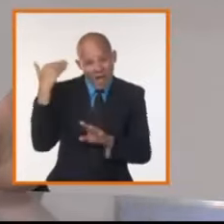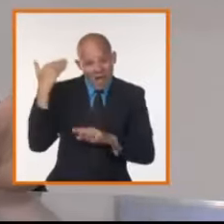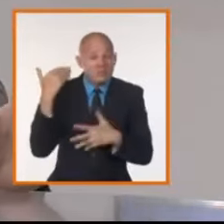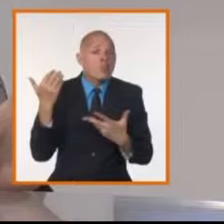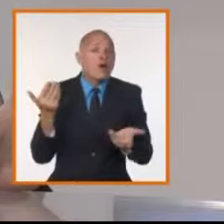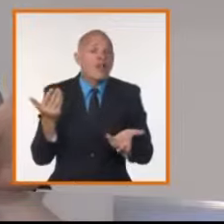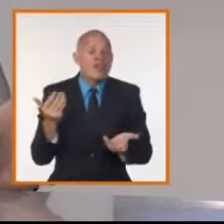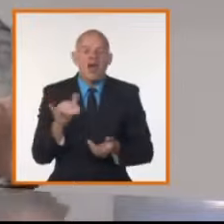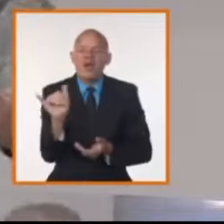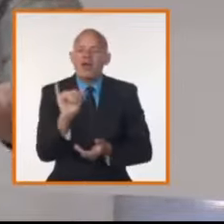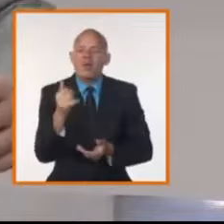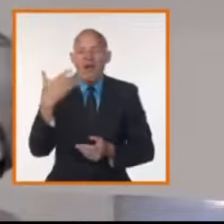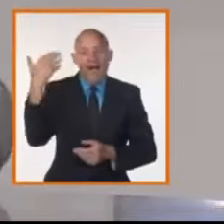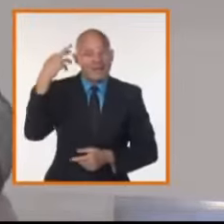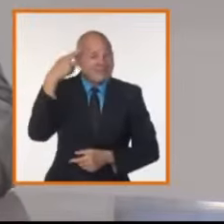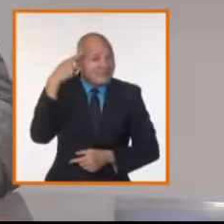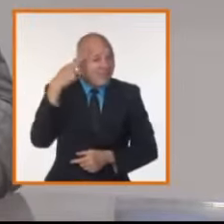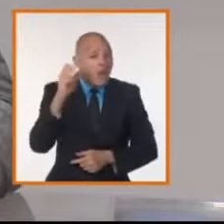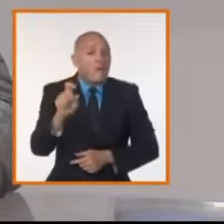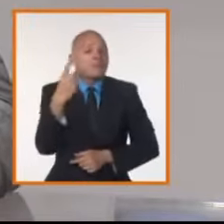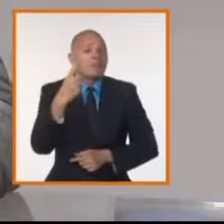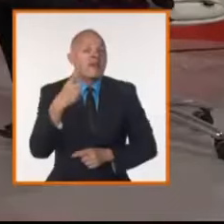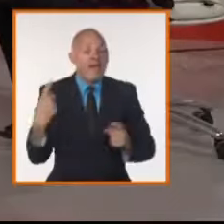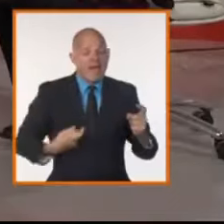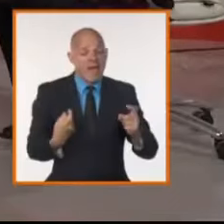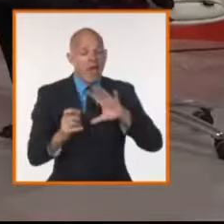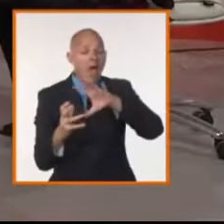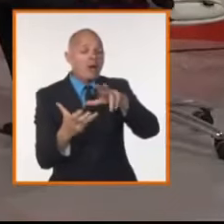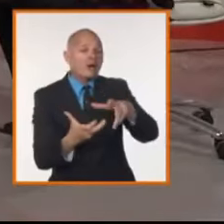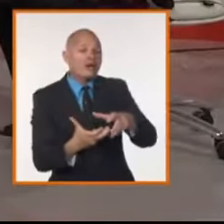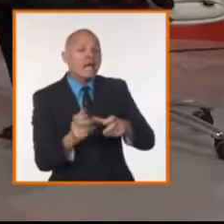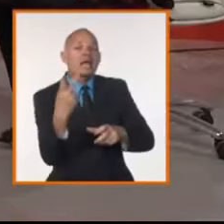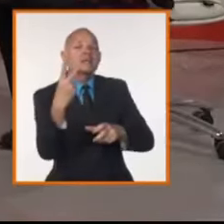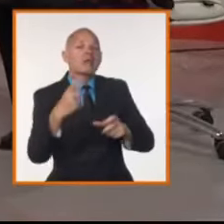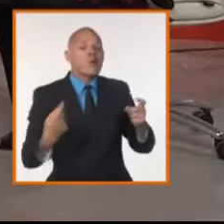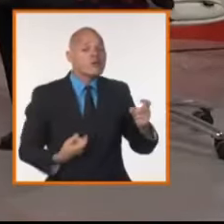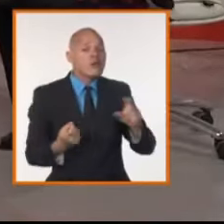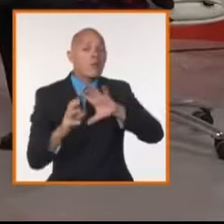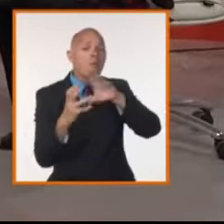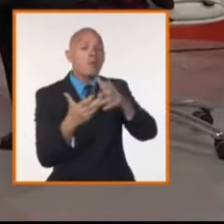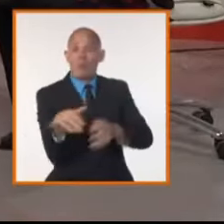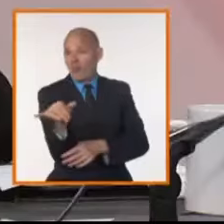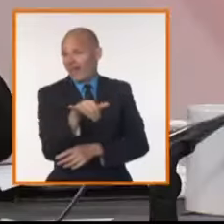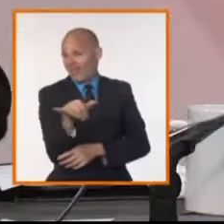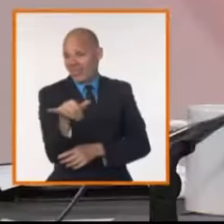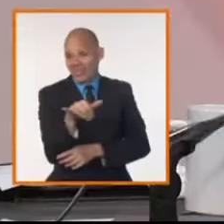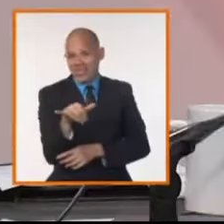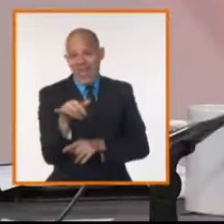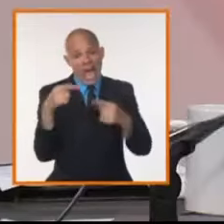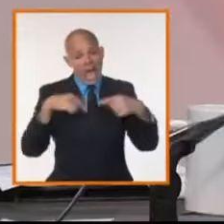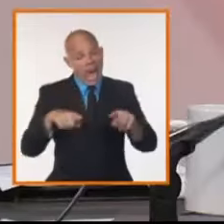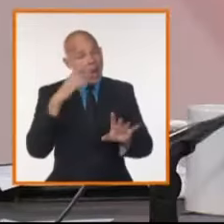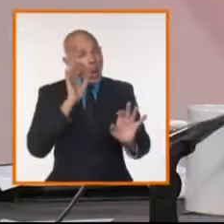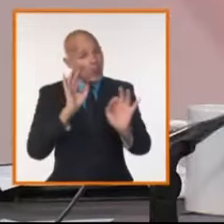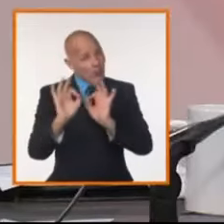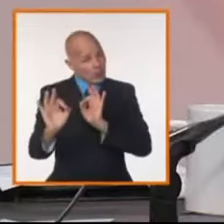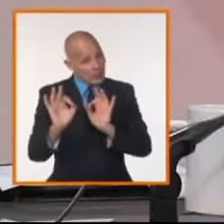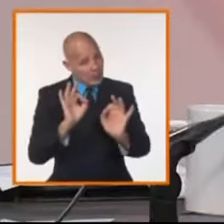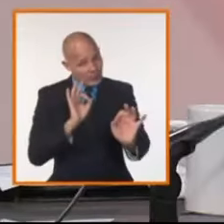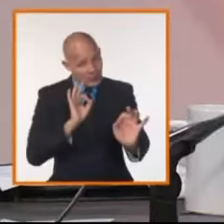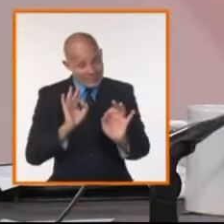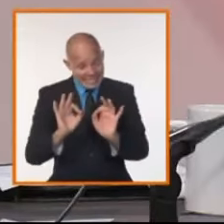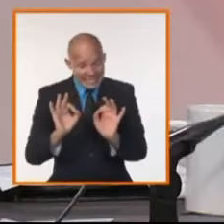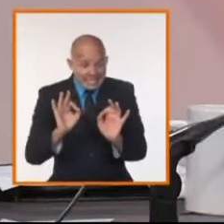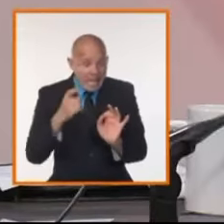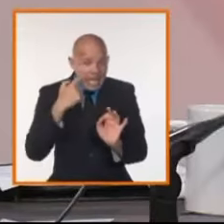Guerra Mundial Cómo comenzó la primera Exacto escenarios de crisis pueden llevar a dos soluciones y la solución casi siempre en los últimos tiempos ha sido